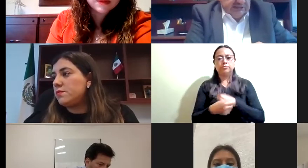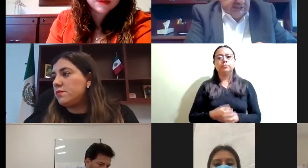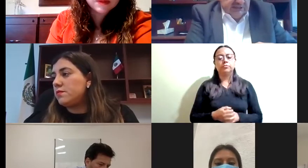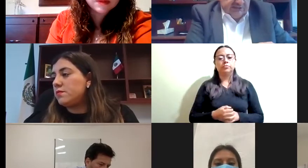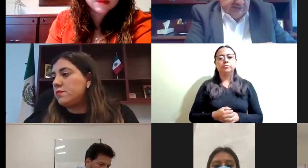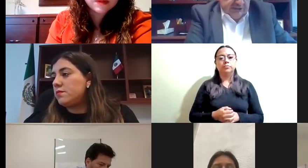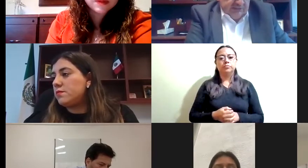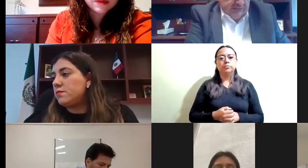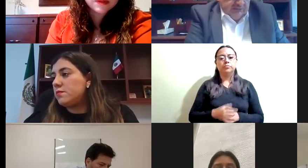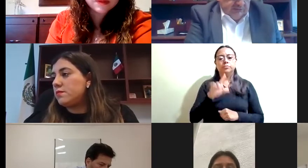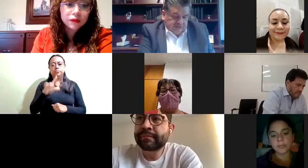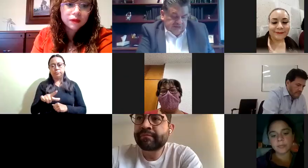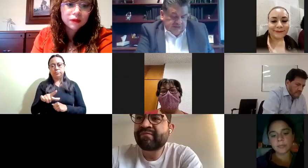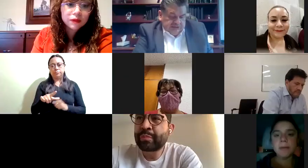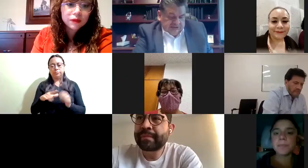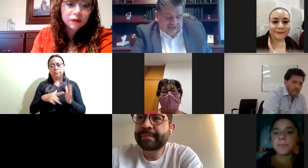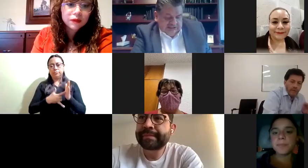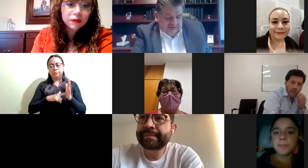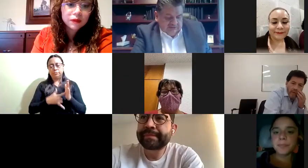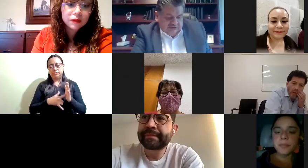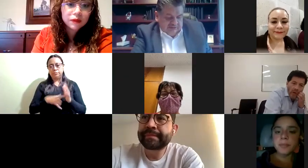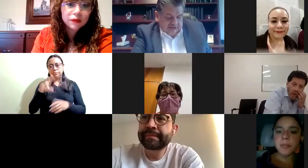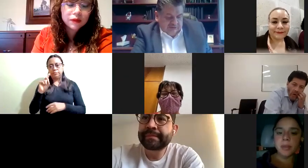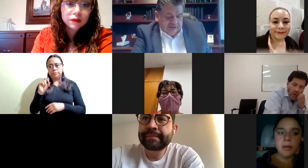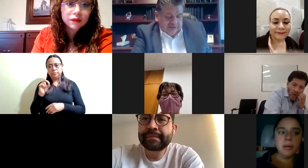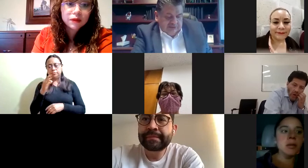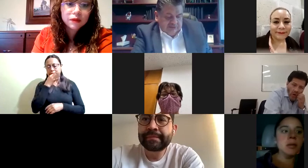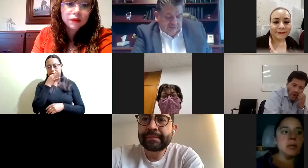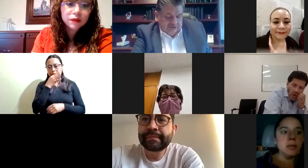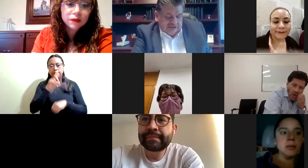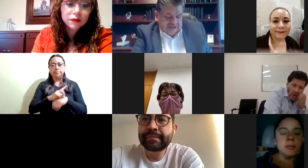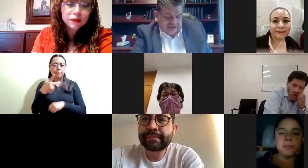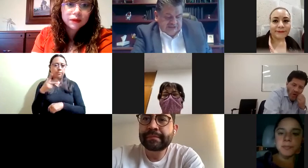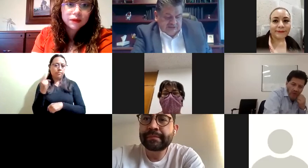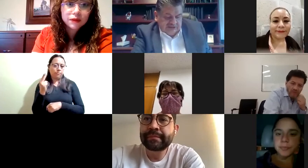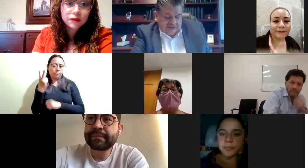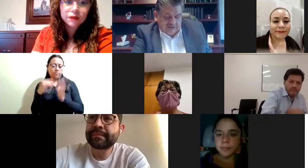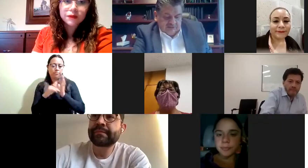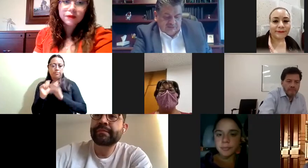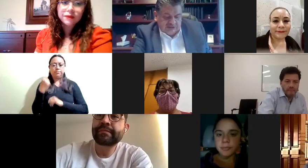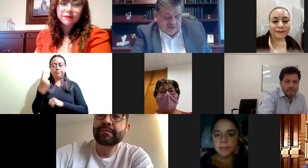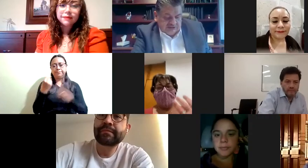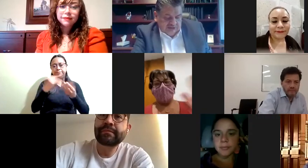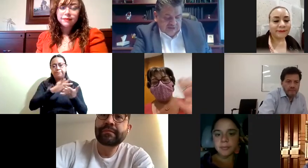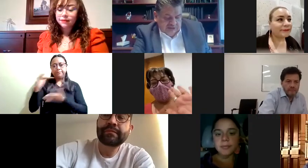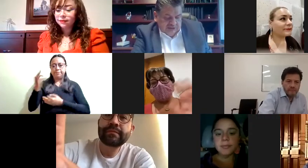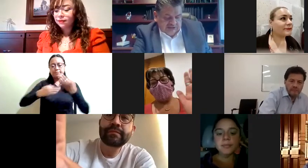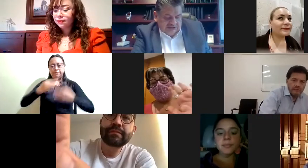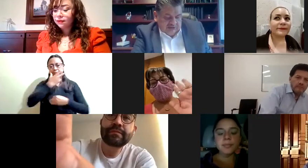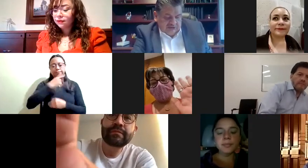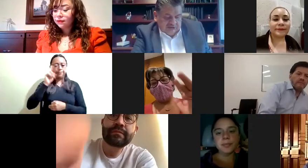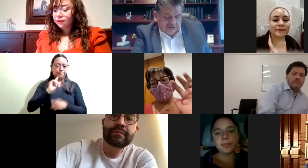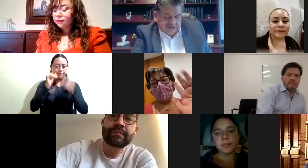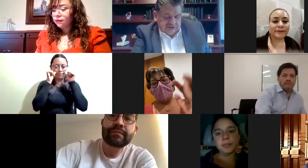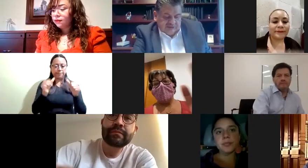las 17:30 del día 8 de noviembre de 2021. Muchas gracias a todas y a todos por su atención, así